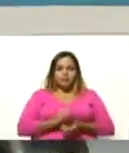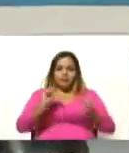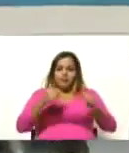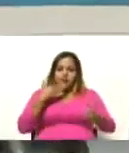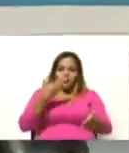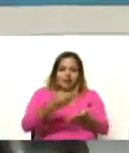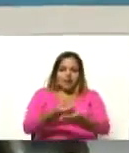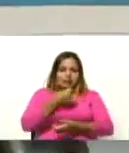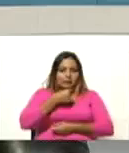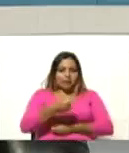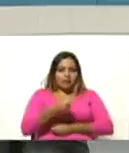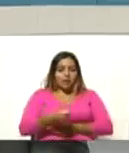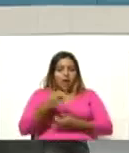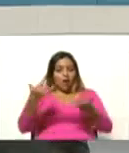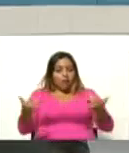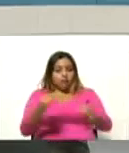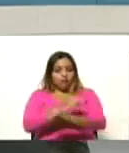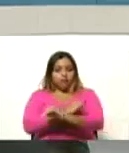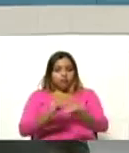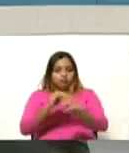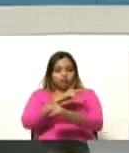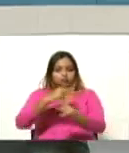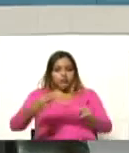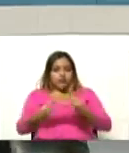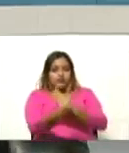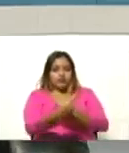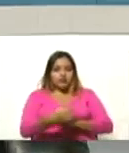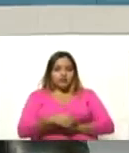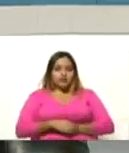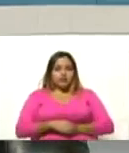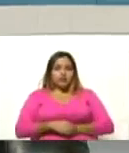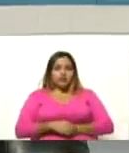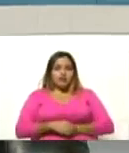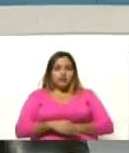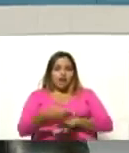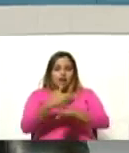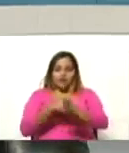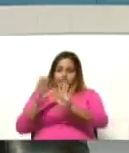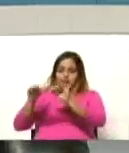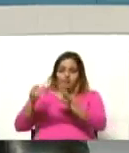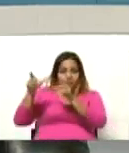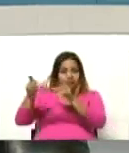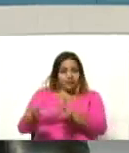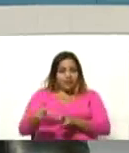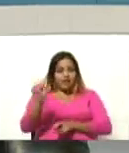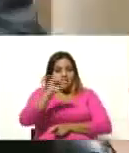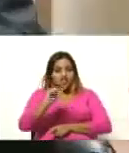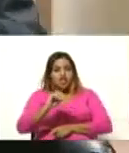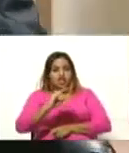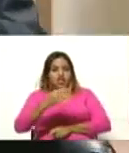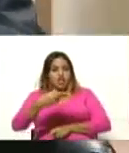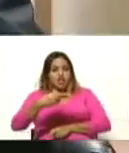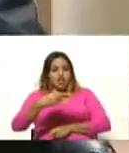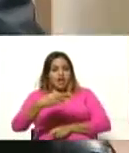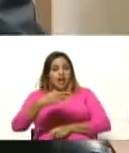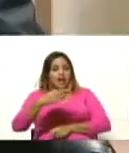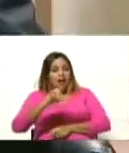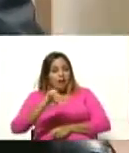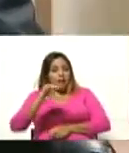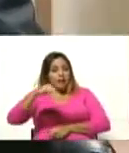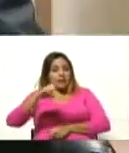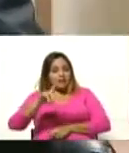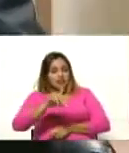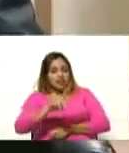a María Jiménez, y de esta forma llegamos al final de nuestro programa 360. Antes vamos a despedir a Oscar Schemmel, que se quedó aquí con nosotros. Oscar, agradecidos por tu